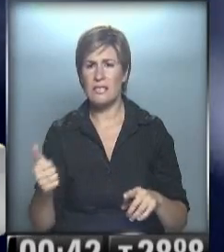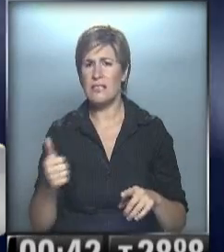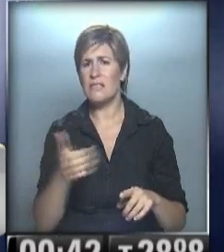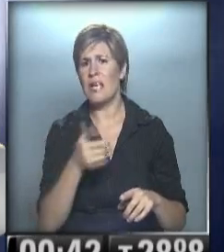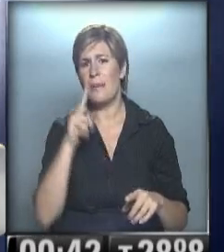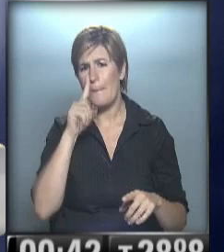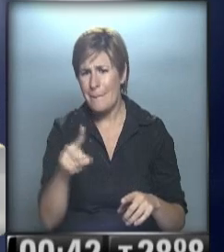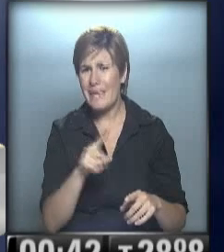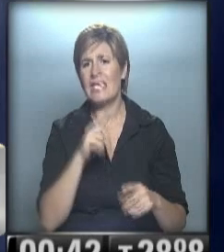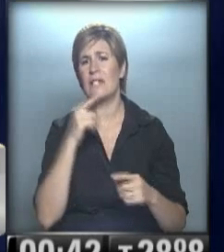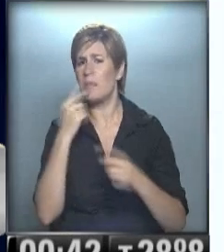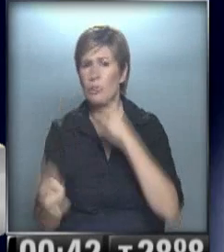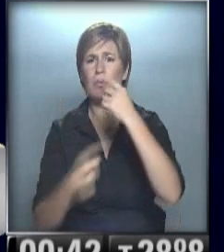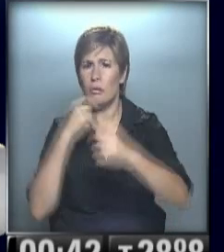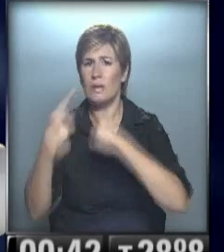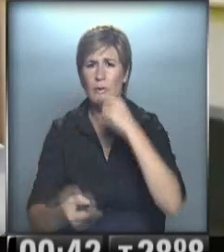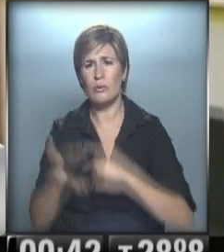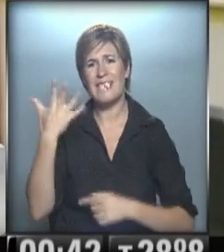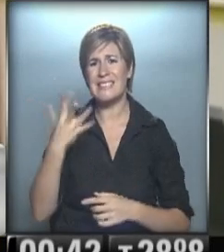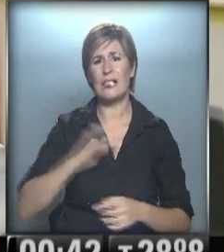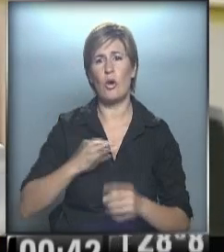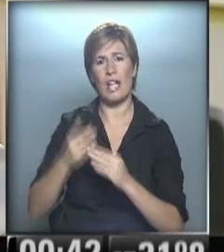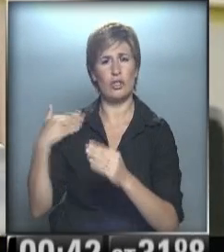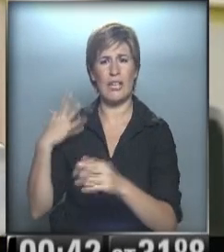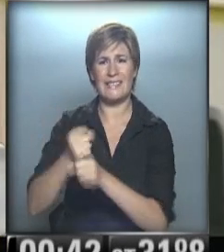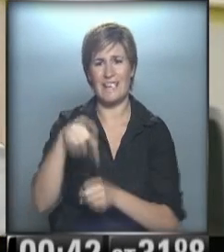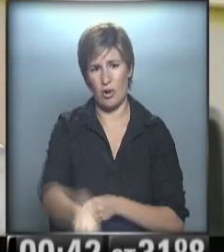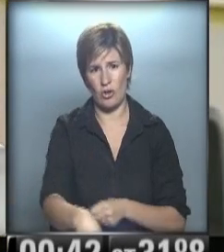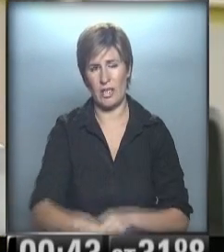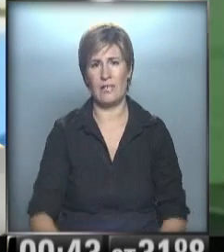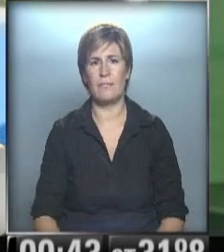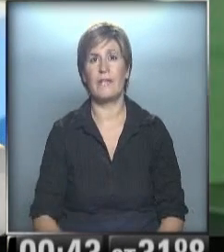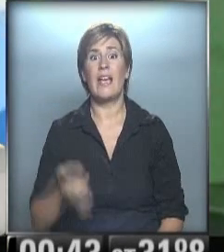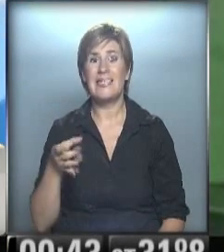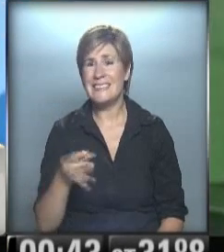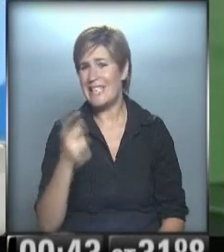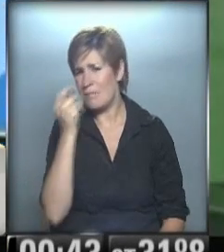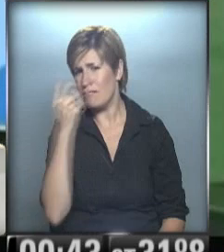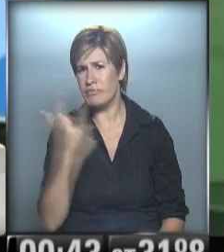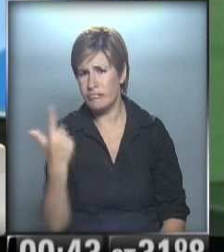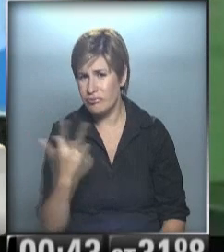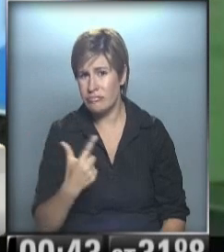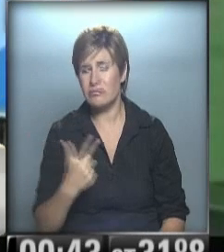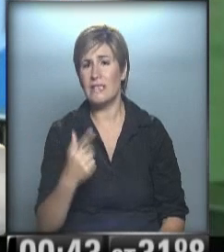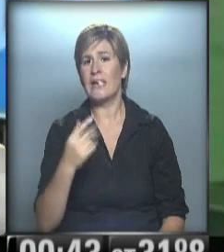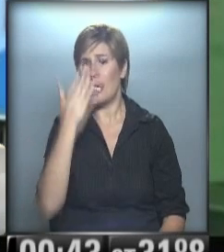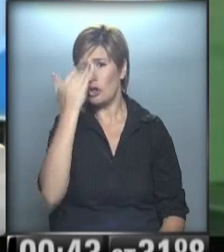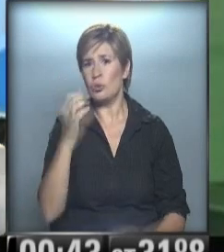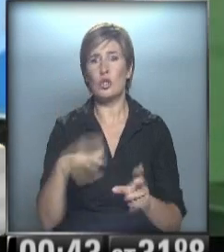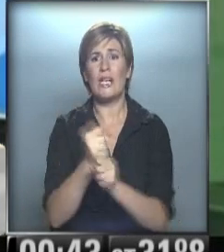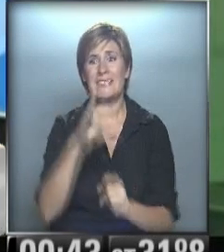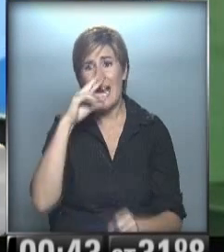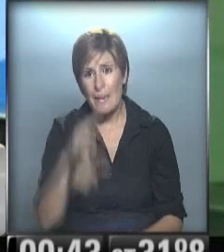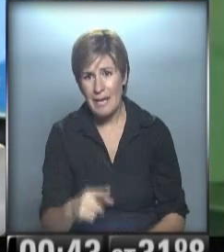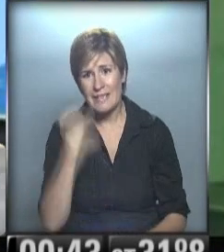creación hace 5 años. El servicio rápido Constitución La Plata ya funciona con vagones nuevos,